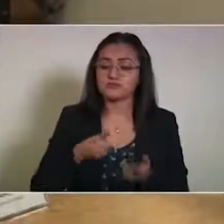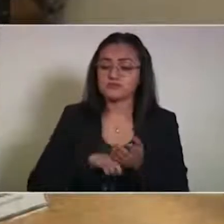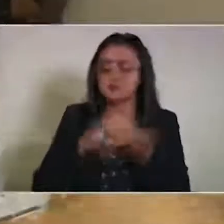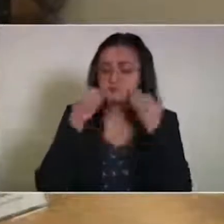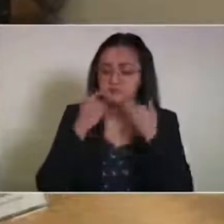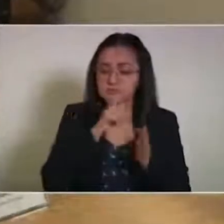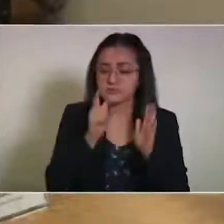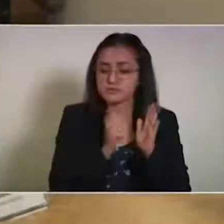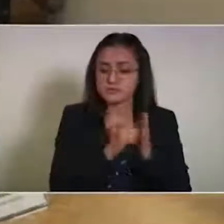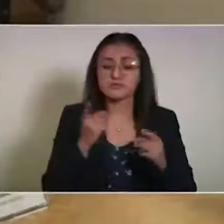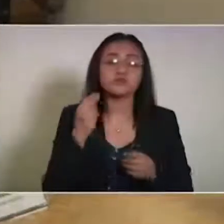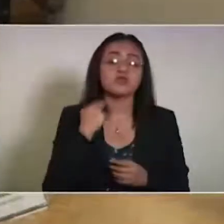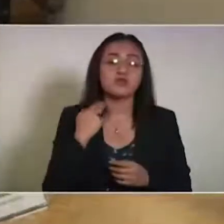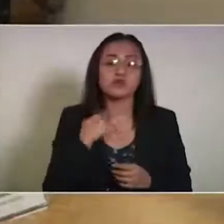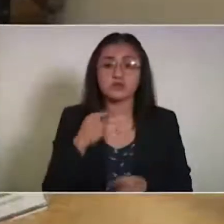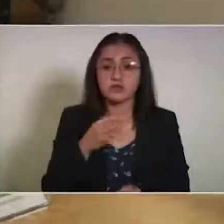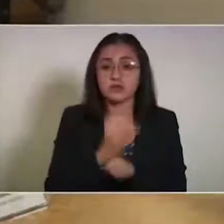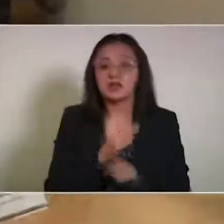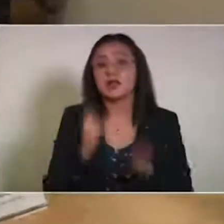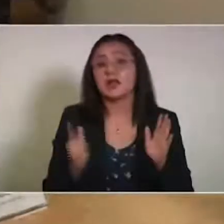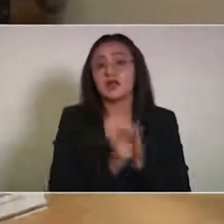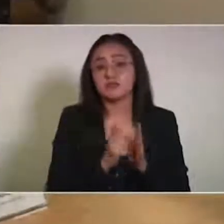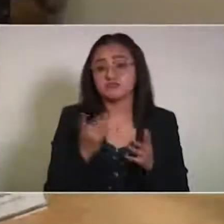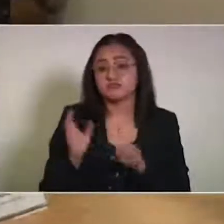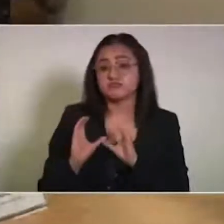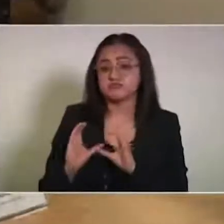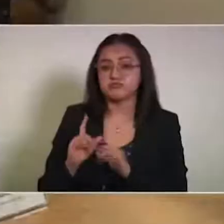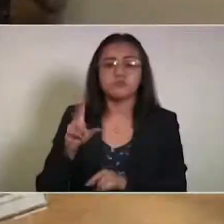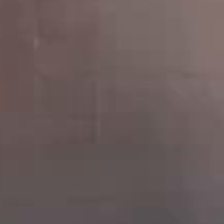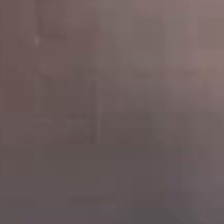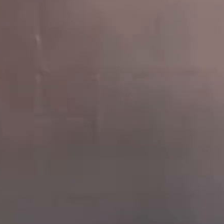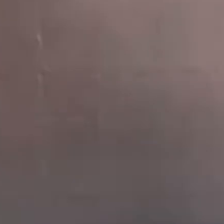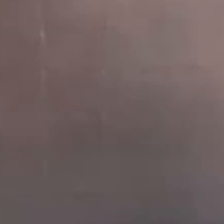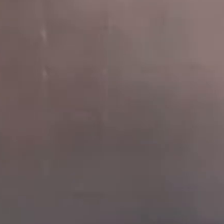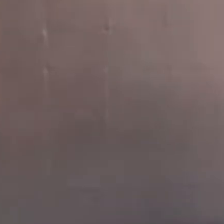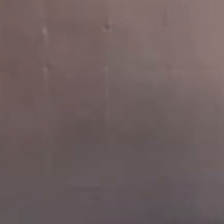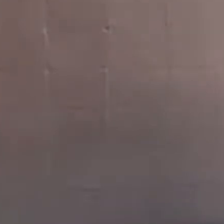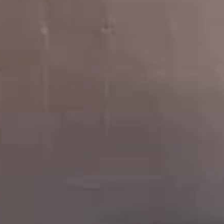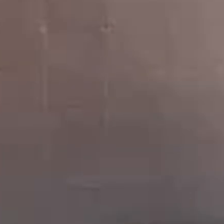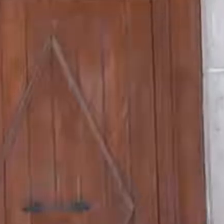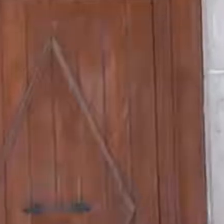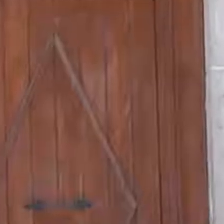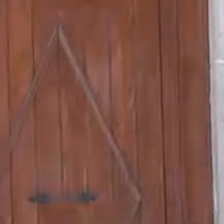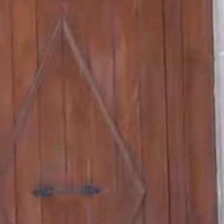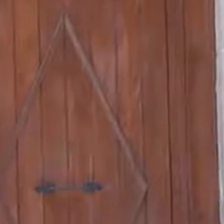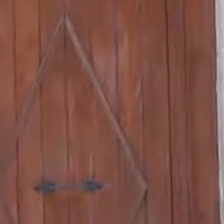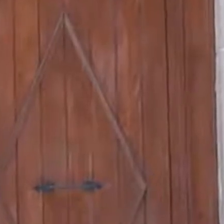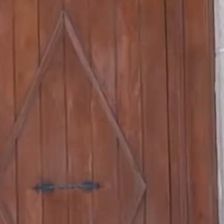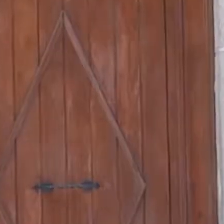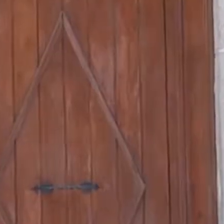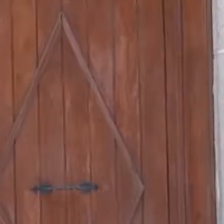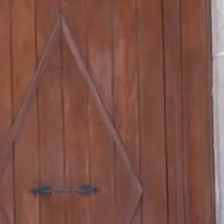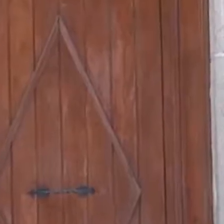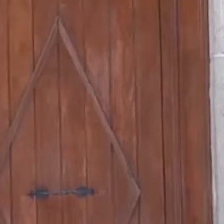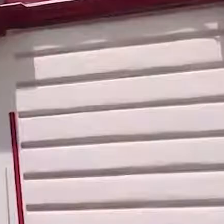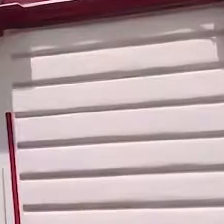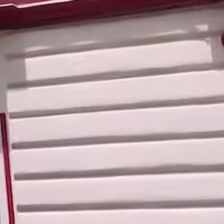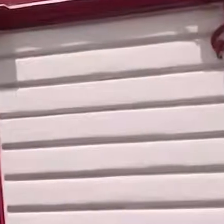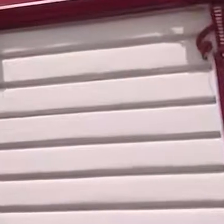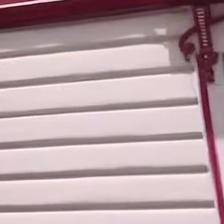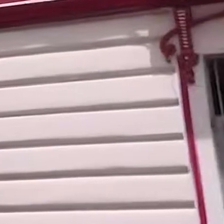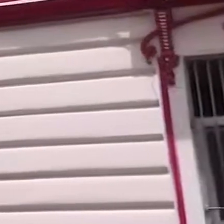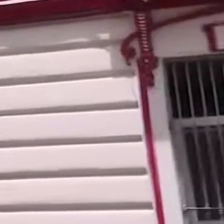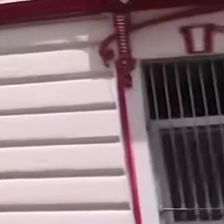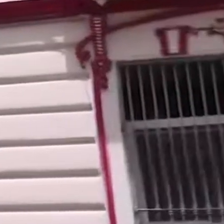ante la ley. Dejamos de tener una ley paternalista por una ley garantista. Esta ley propuesta por el Ejecutivo del Estado y aprobada por el Poder